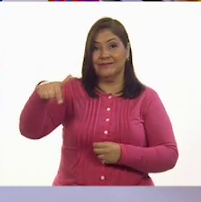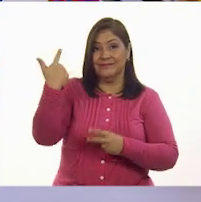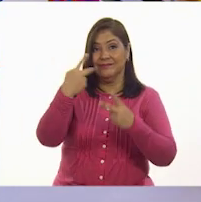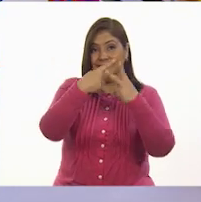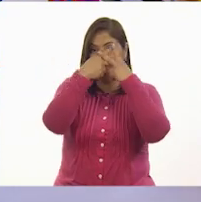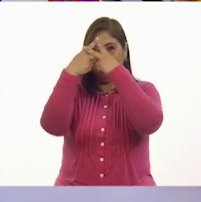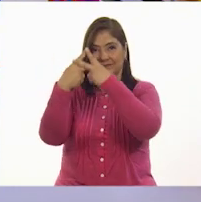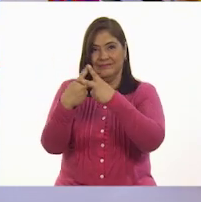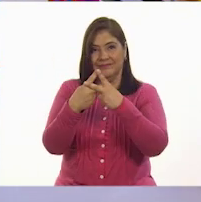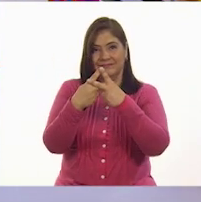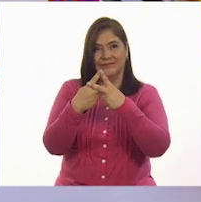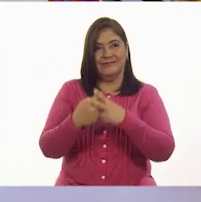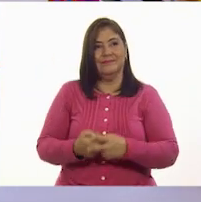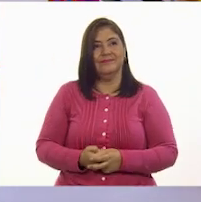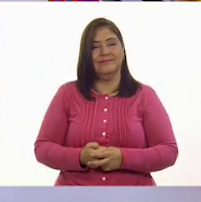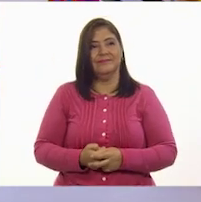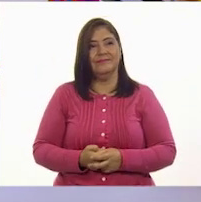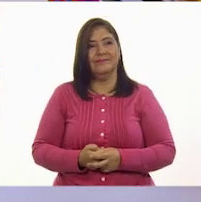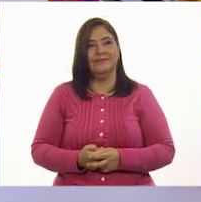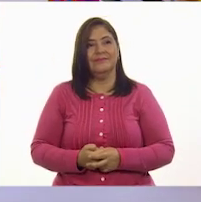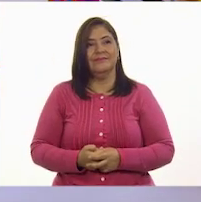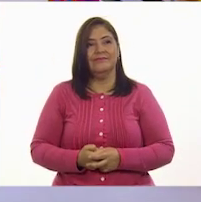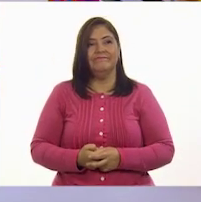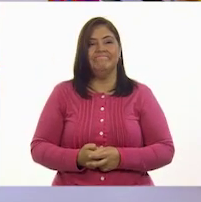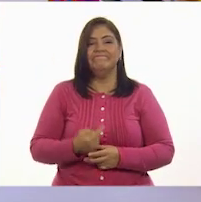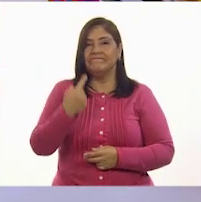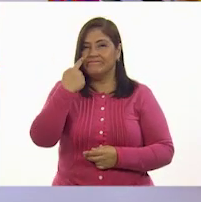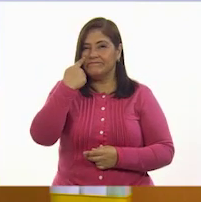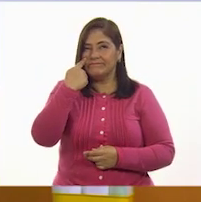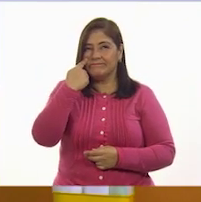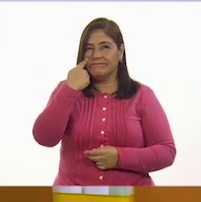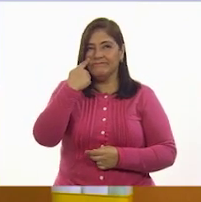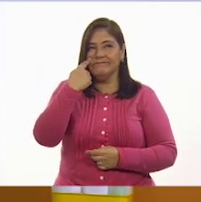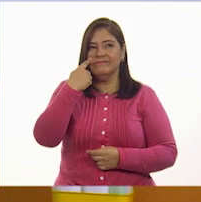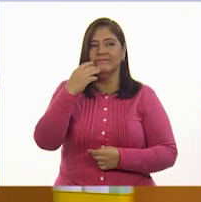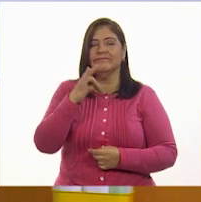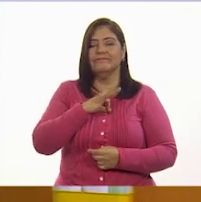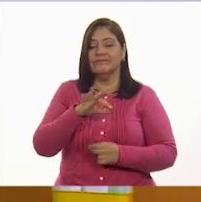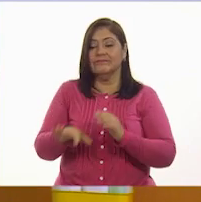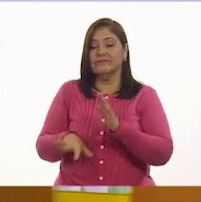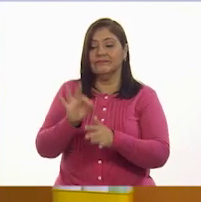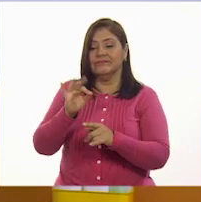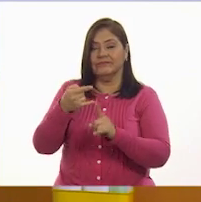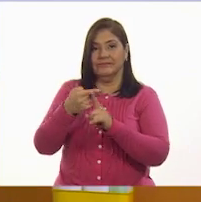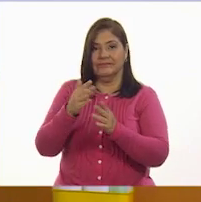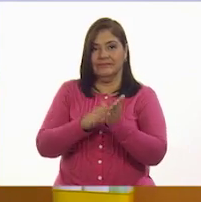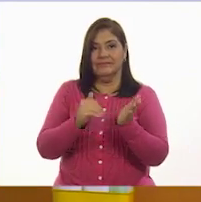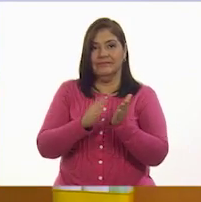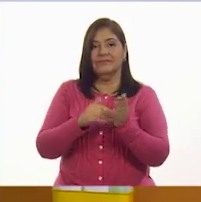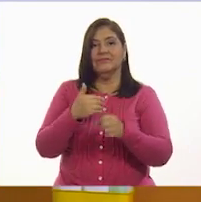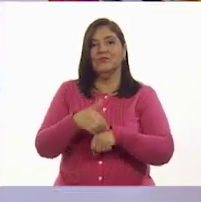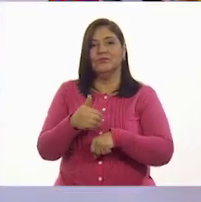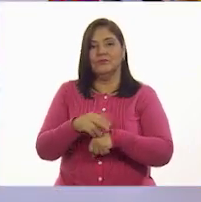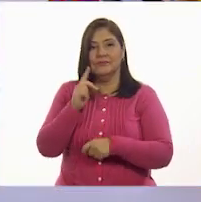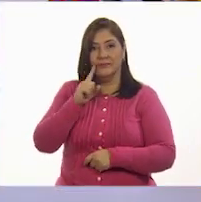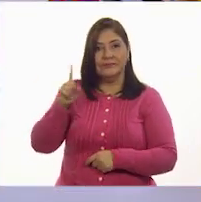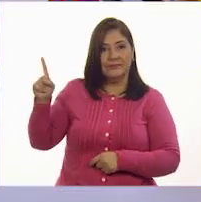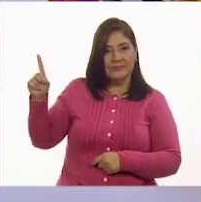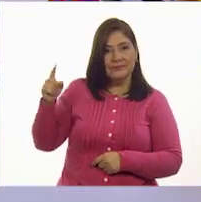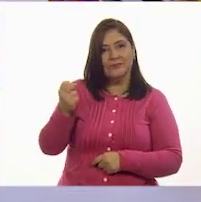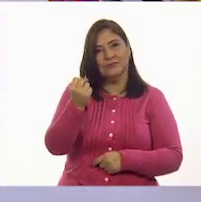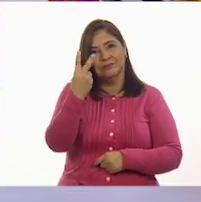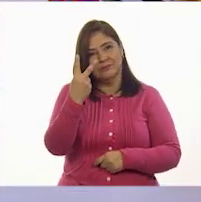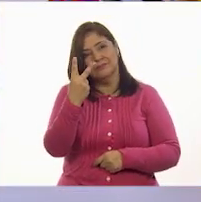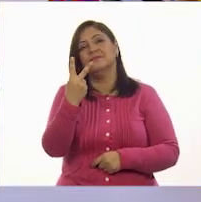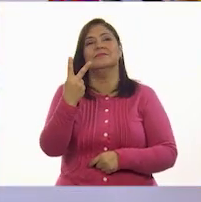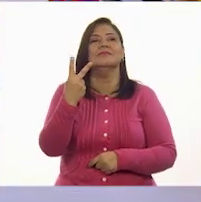1, 2, 3, 4, 5, 6, 7, 8, 9, 10, 11, 12 estrellas. Vamos a agarrar unas tarjetitas y tenemos el 2.